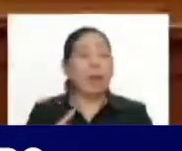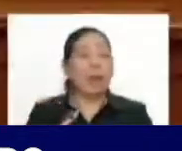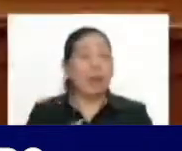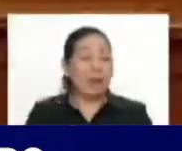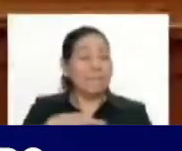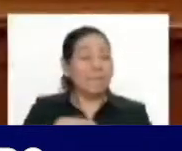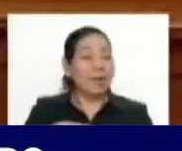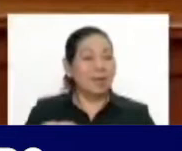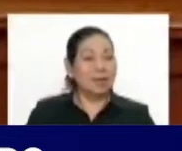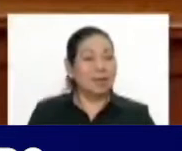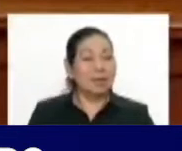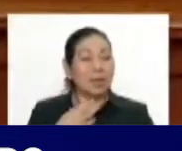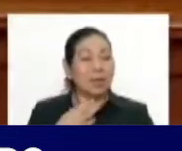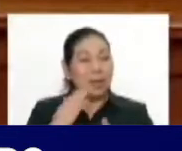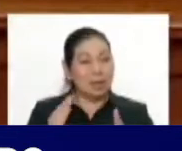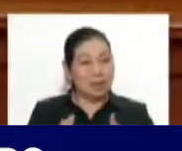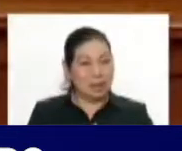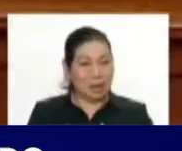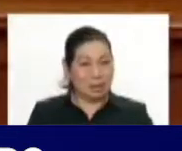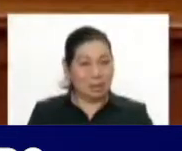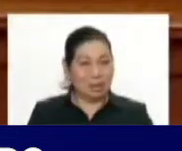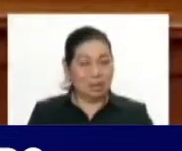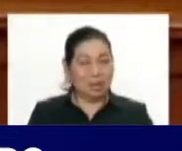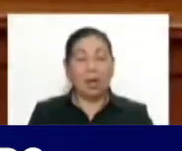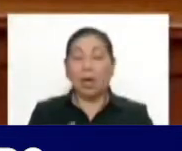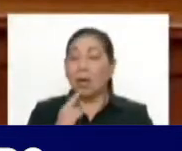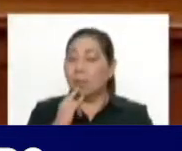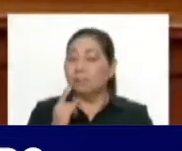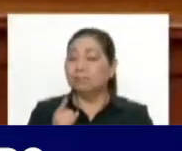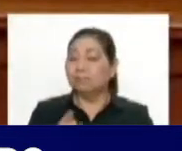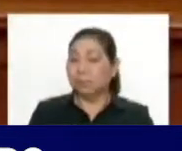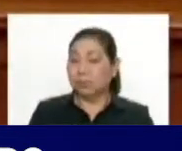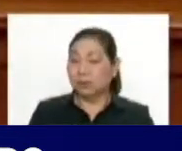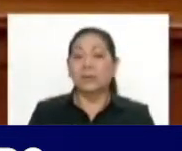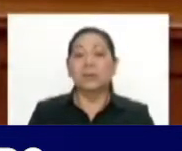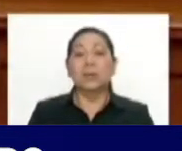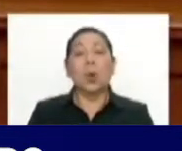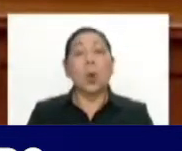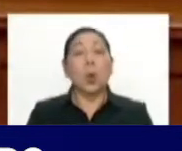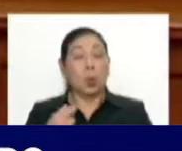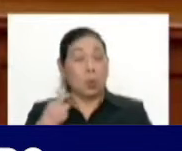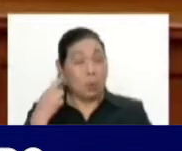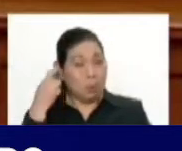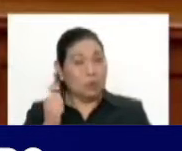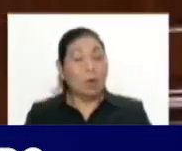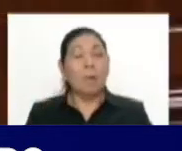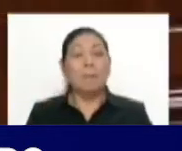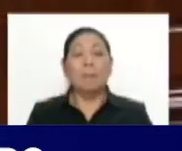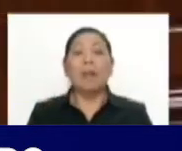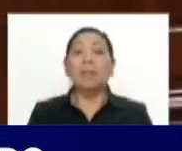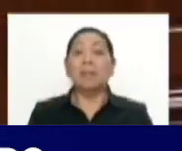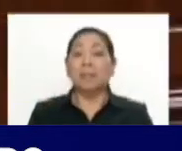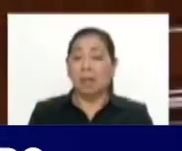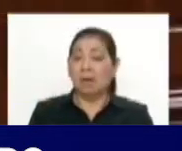bancada que se opuso a esta censura fue Perú Democrático, mientras que el Bloque Magisterial y Perú Bicentenario fraccionaron